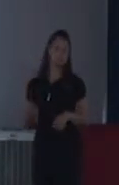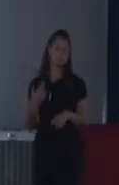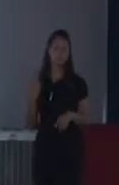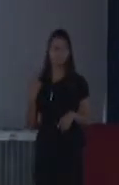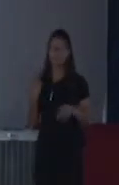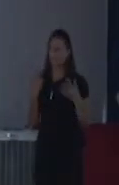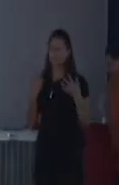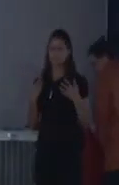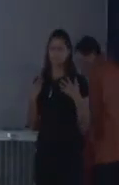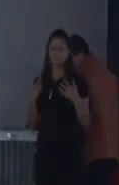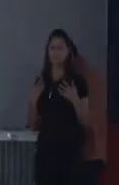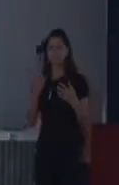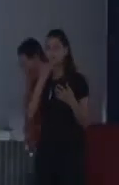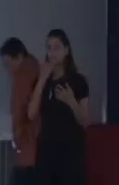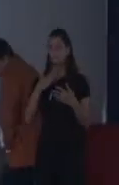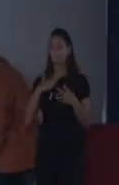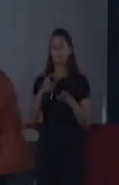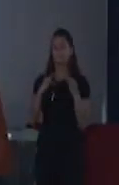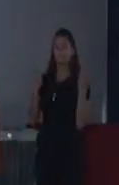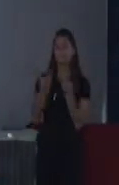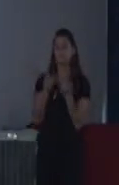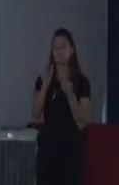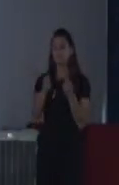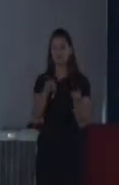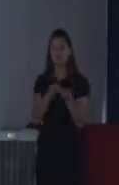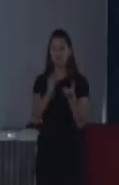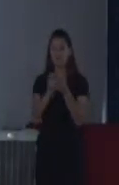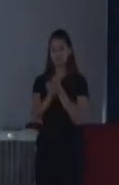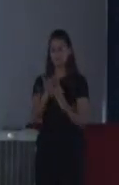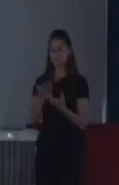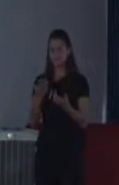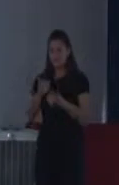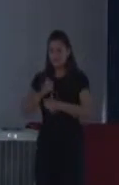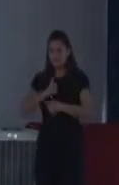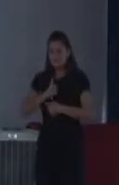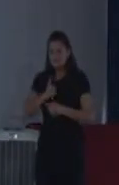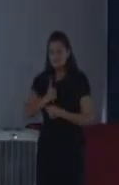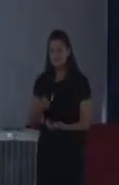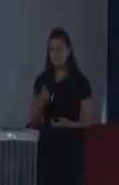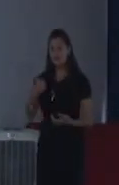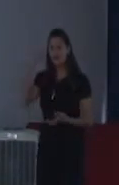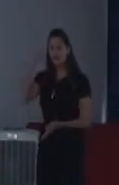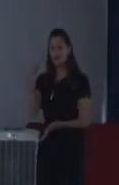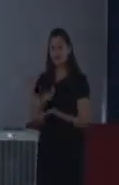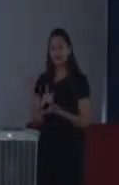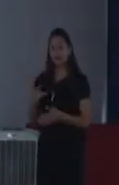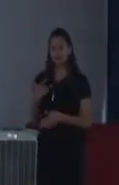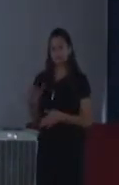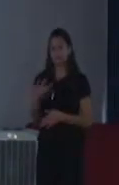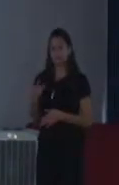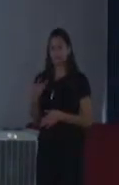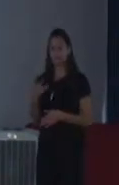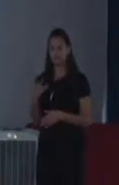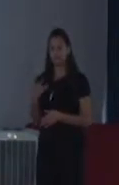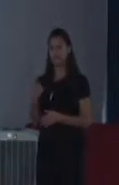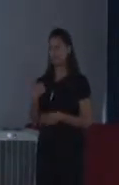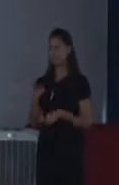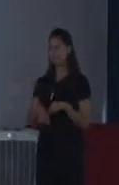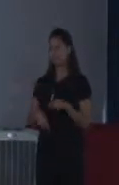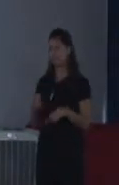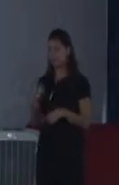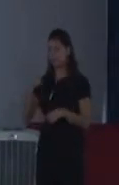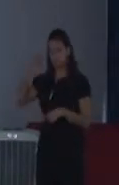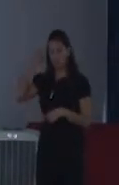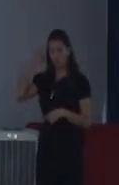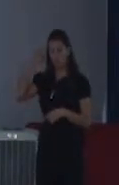tan reafirmada, que tanto nuestros familiares, nuestras personas cercanas, como nosotros mismos nos creemos y nos hemos creído ese cuento? O